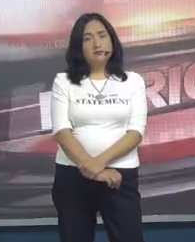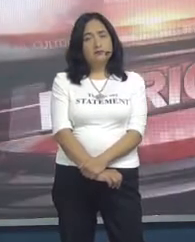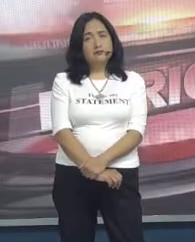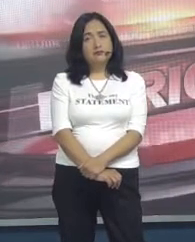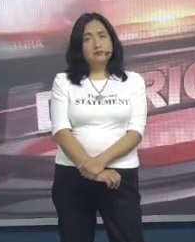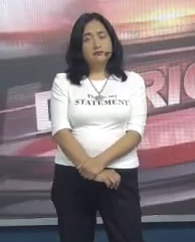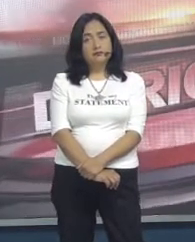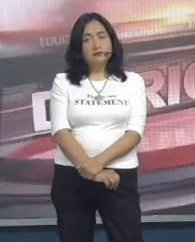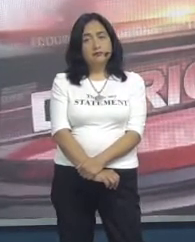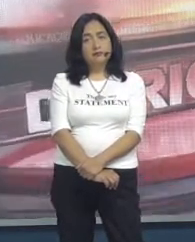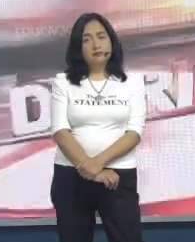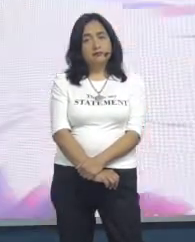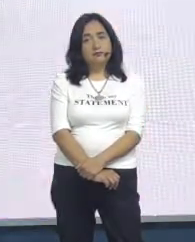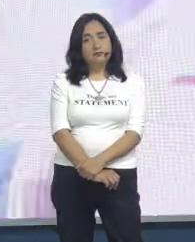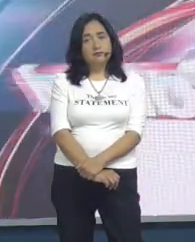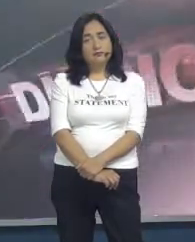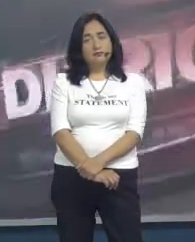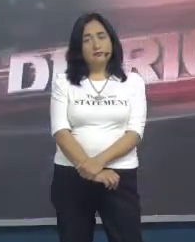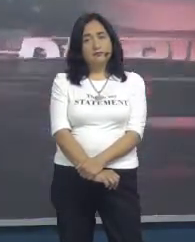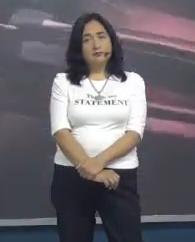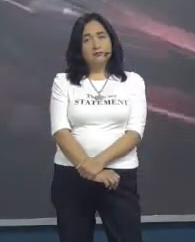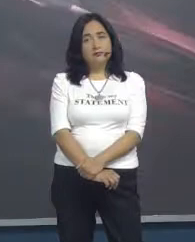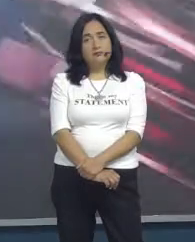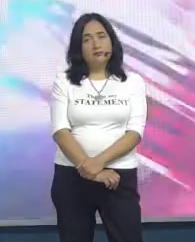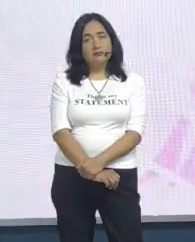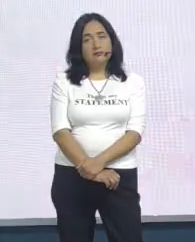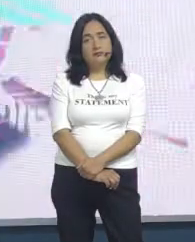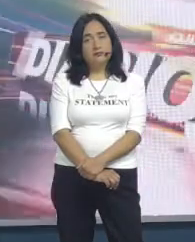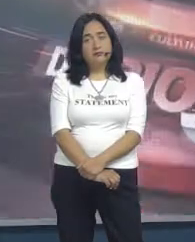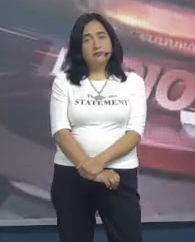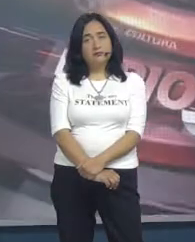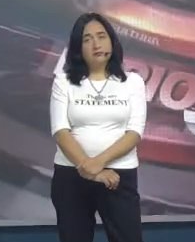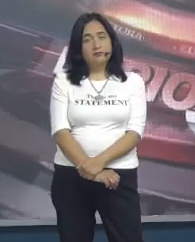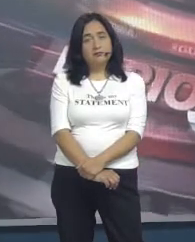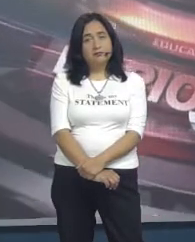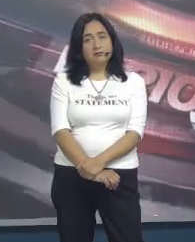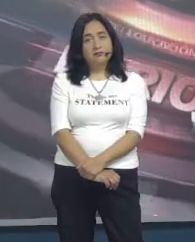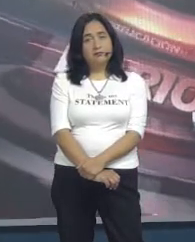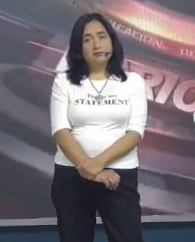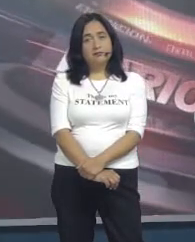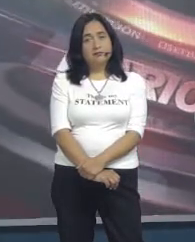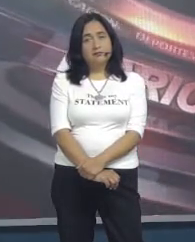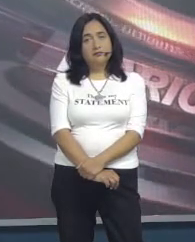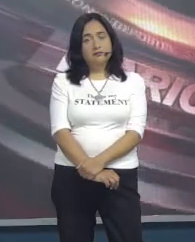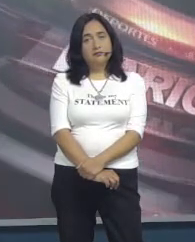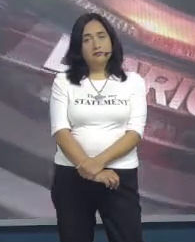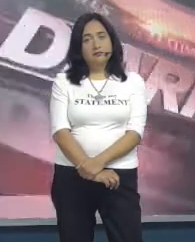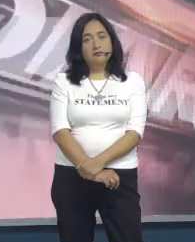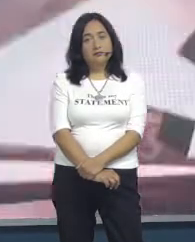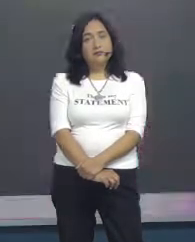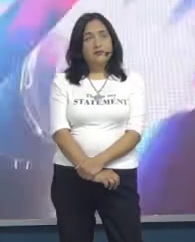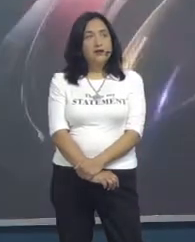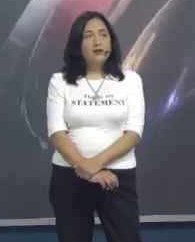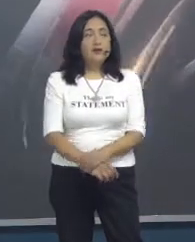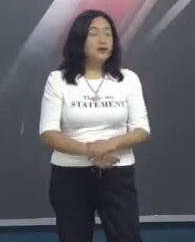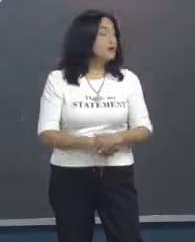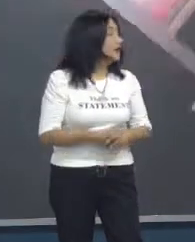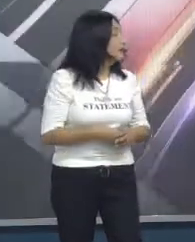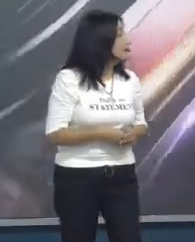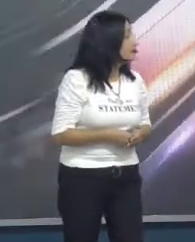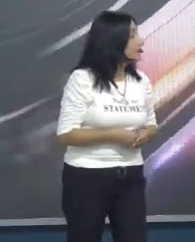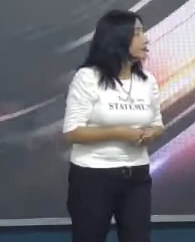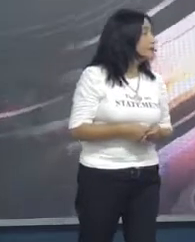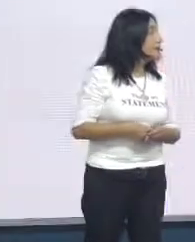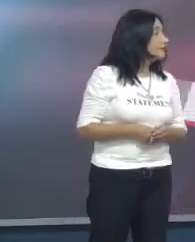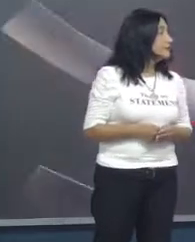toda lo que sea más accesible para que la gente pueda pagar la cuota que corresponde, ¿sí? Uh-huh. ¿Y tienen